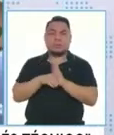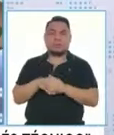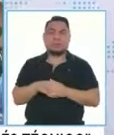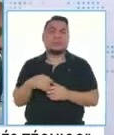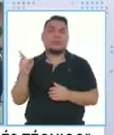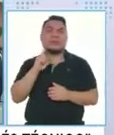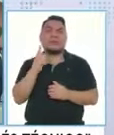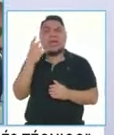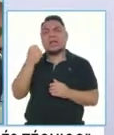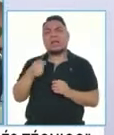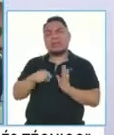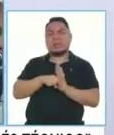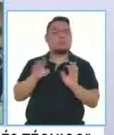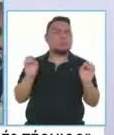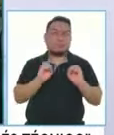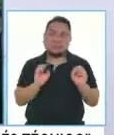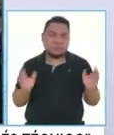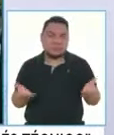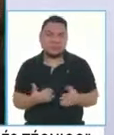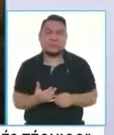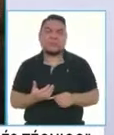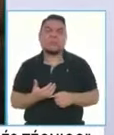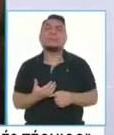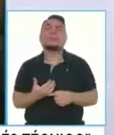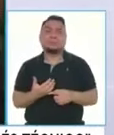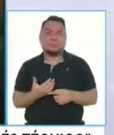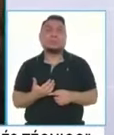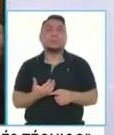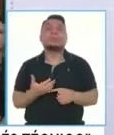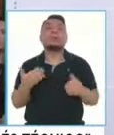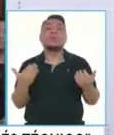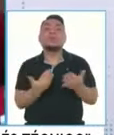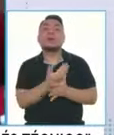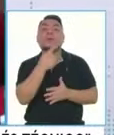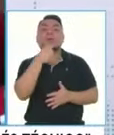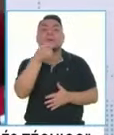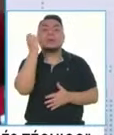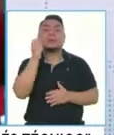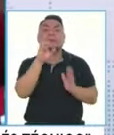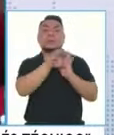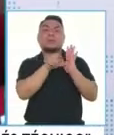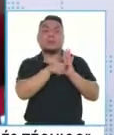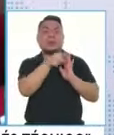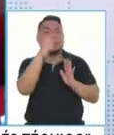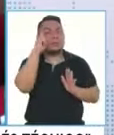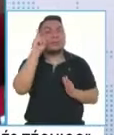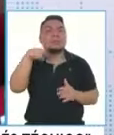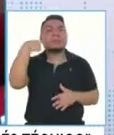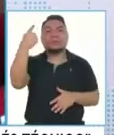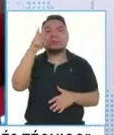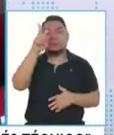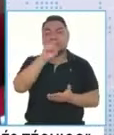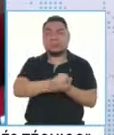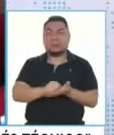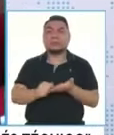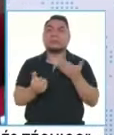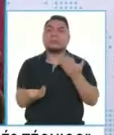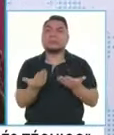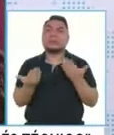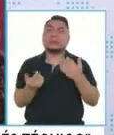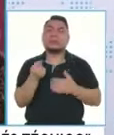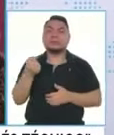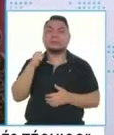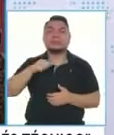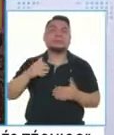que le reste. Claro, y además el nuevo tribunal tendrá que ver, porque ya próximamente en 2 meses se tiene que